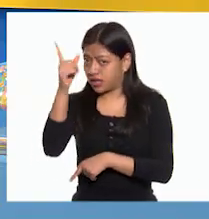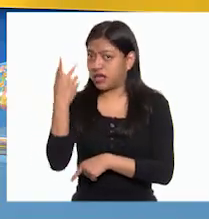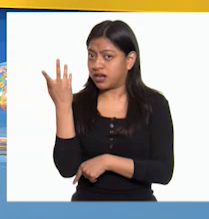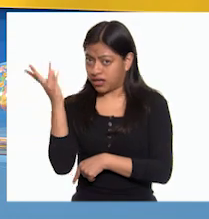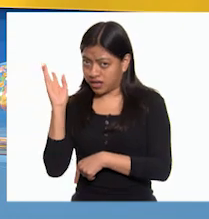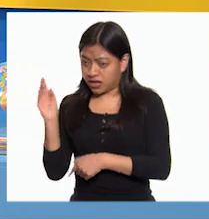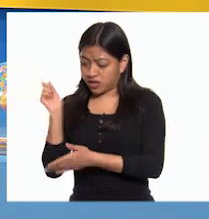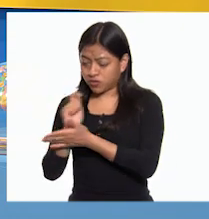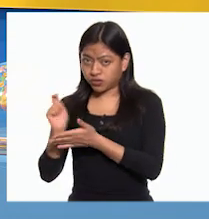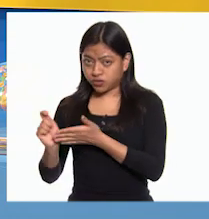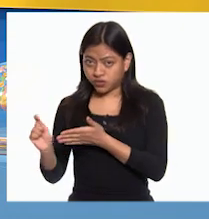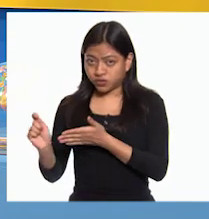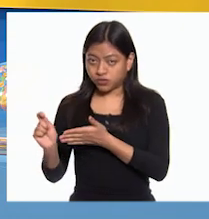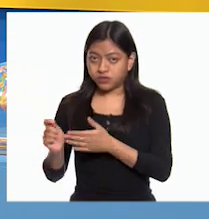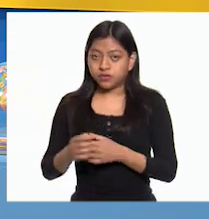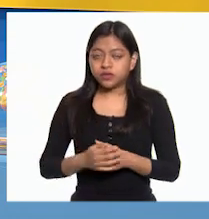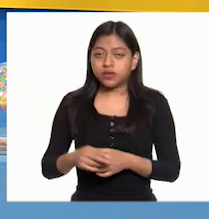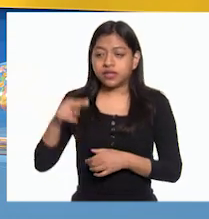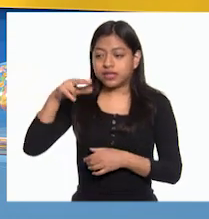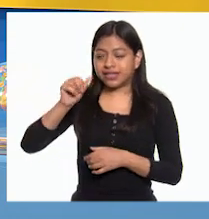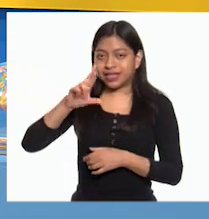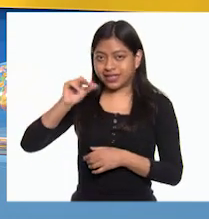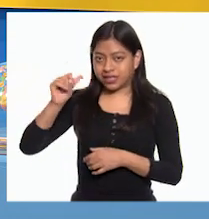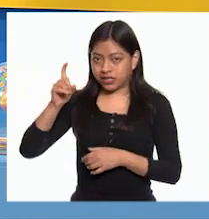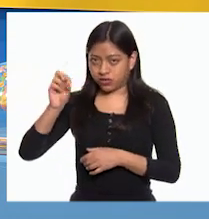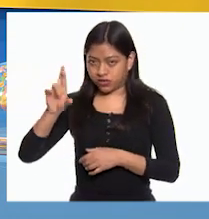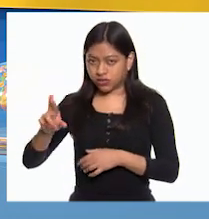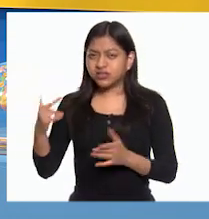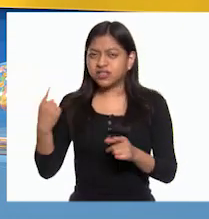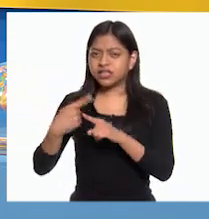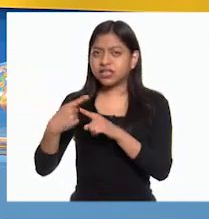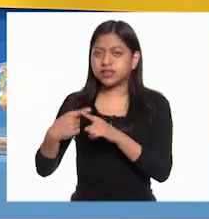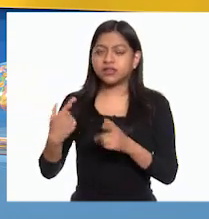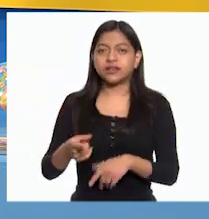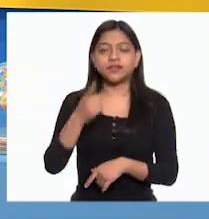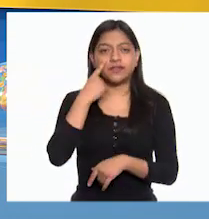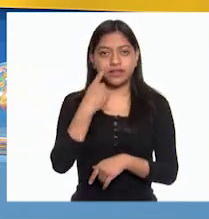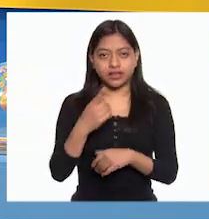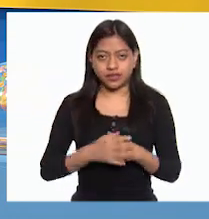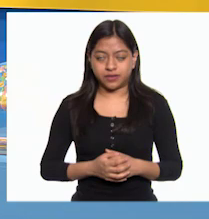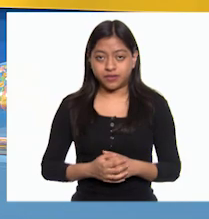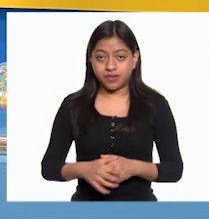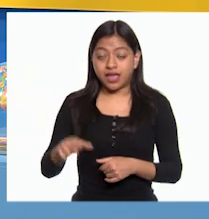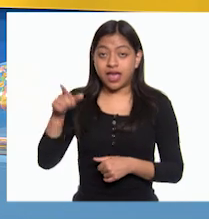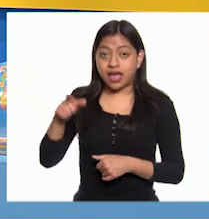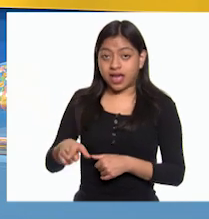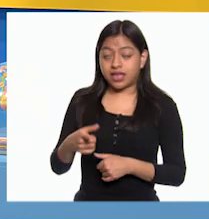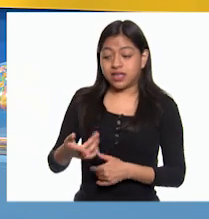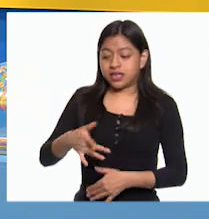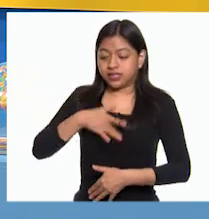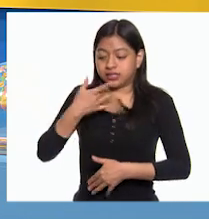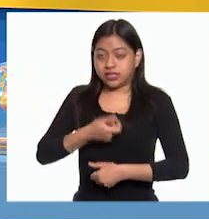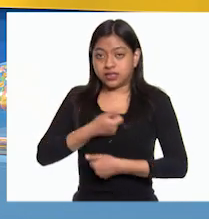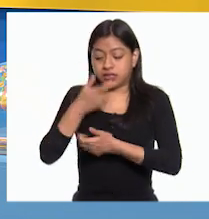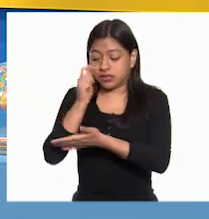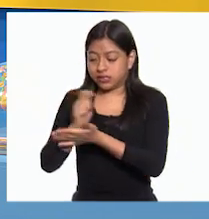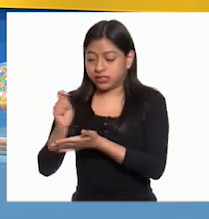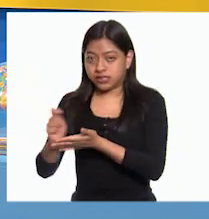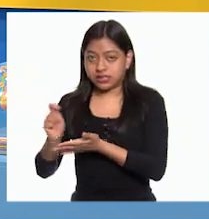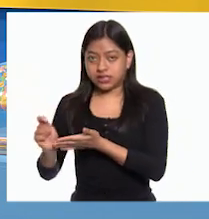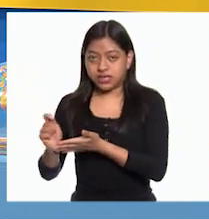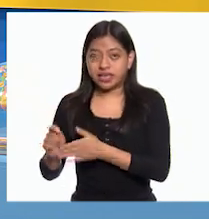María, fíjate que esa es una buena pregunta. El término para denominar a la voz que dice el poema es